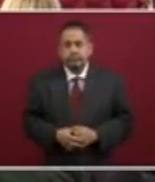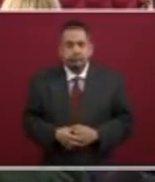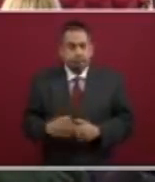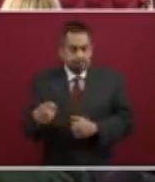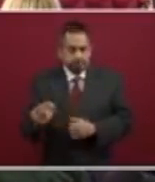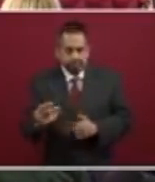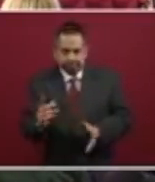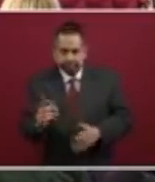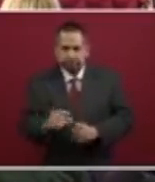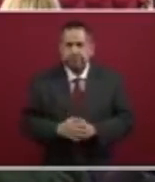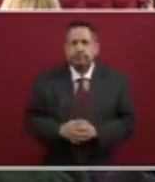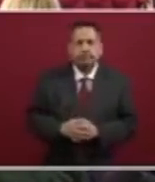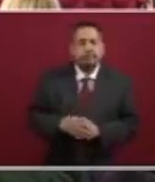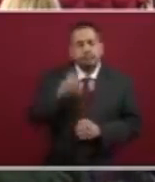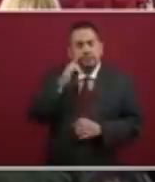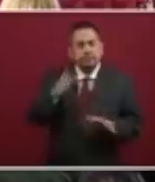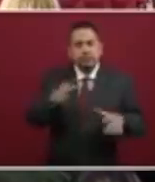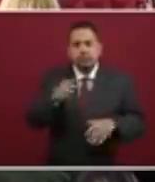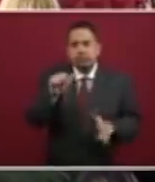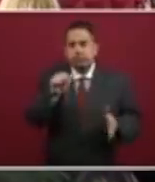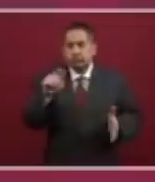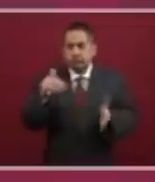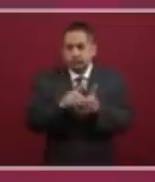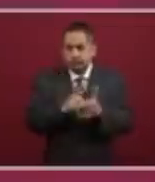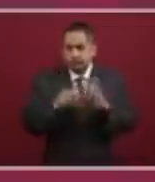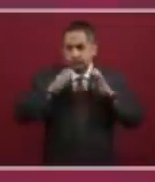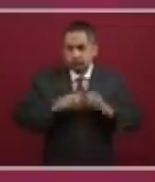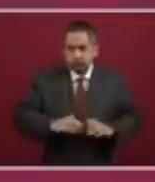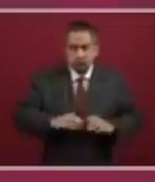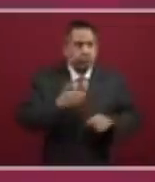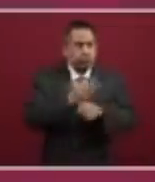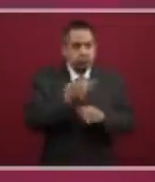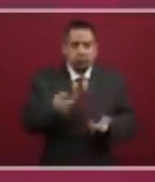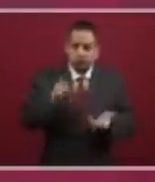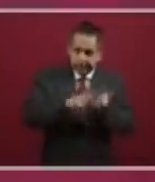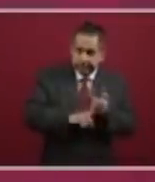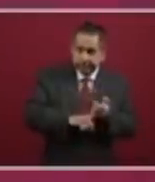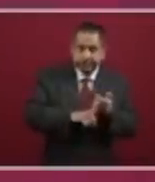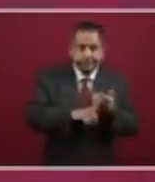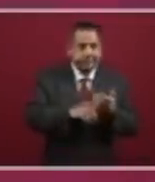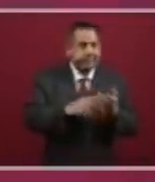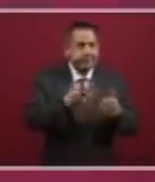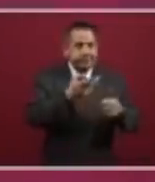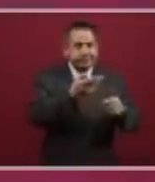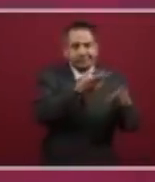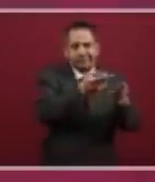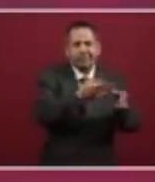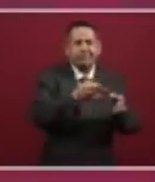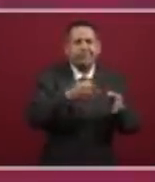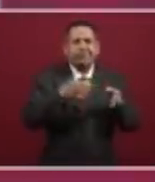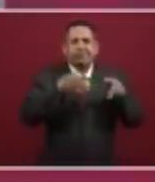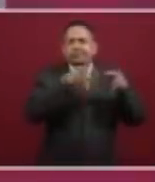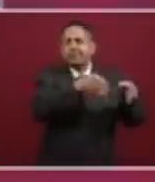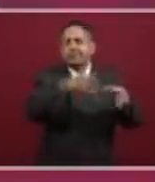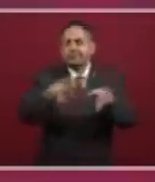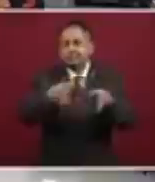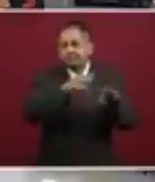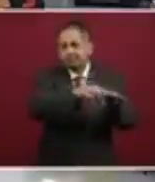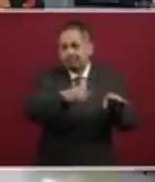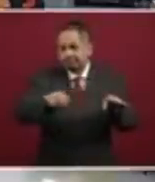Estamos hablando de 26.000 cuerpos no identificados en los servicios forenses, que es distinto de los que están en las fiscalías.